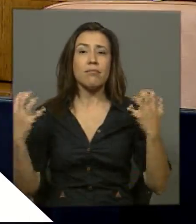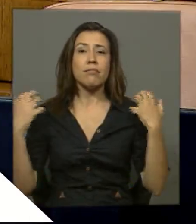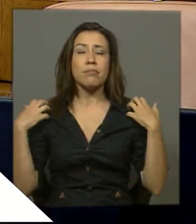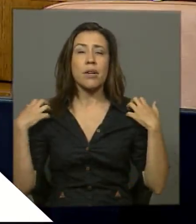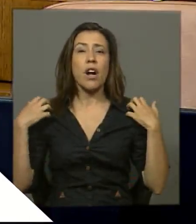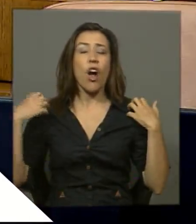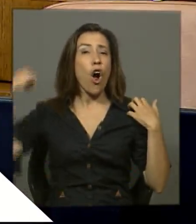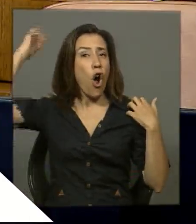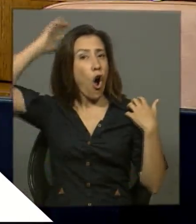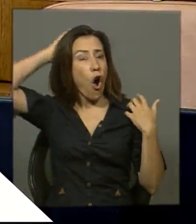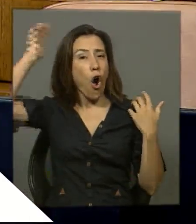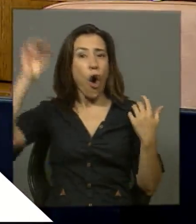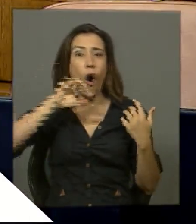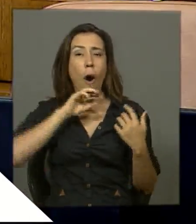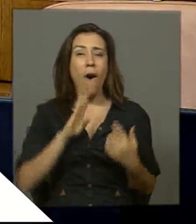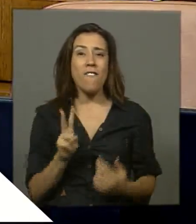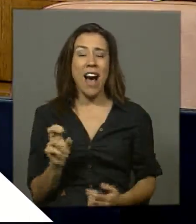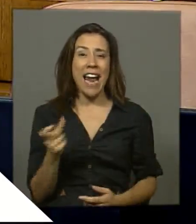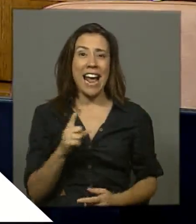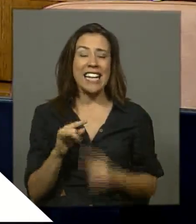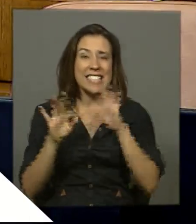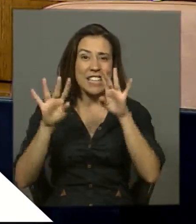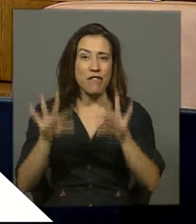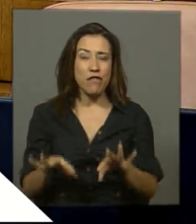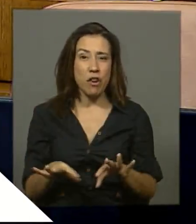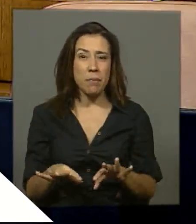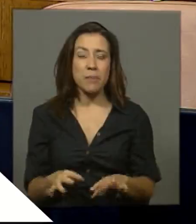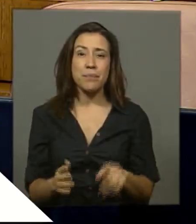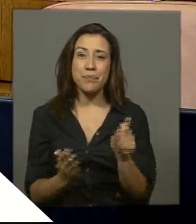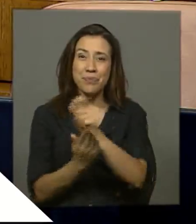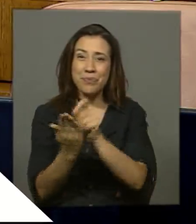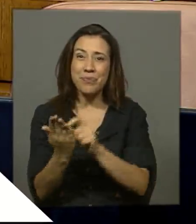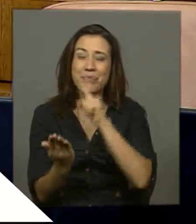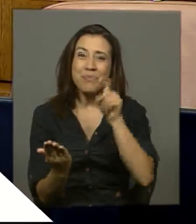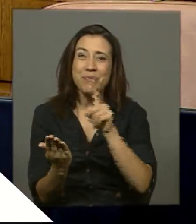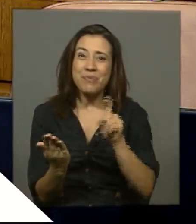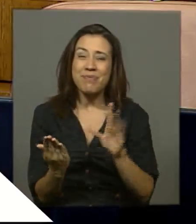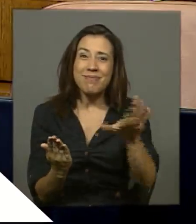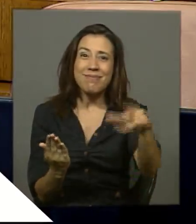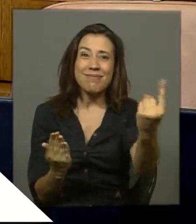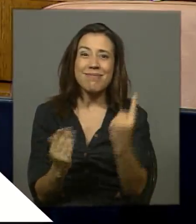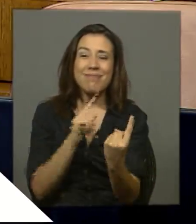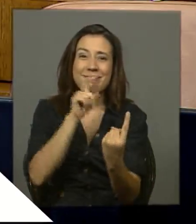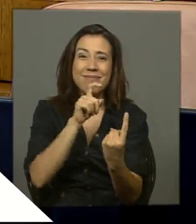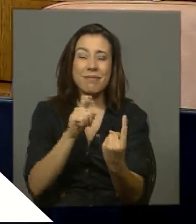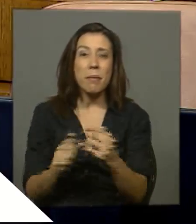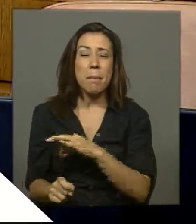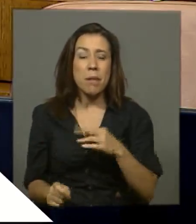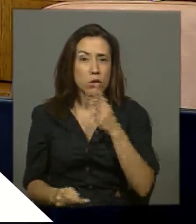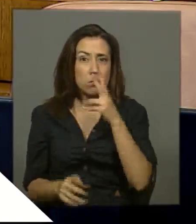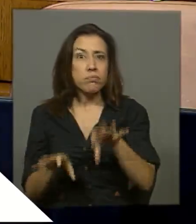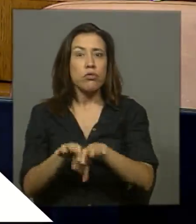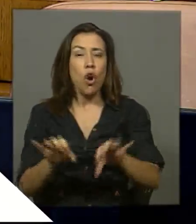obispo Vargas en su informe presidente el cuestionario del interpelados el ministro Mostrar el auténtico compromiso del gobierno con la